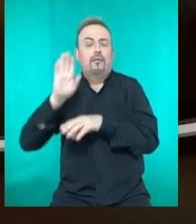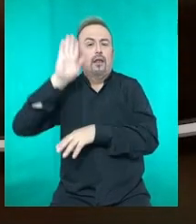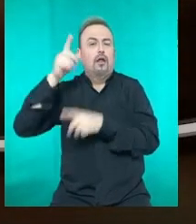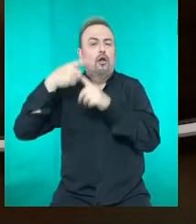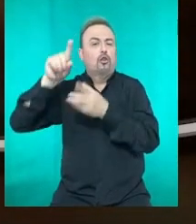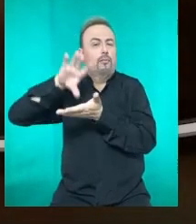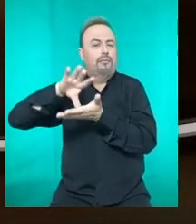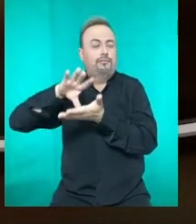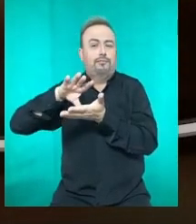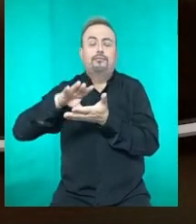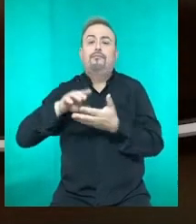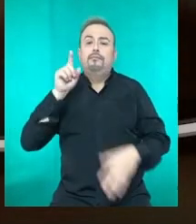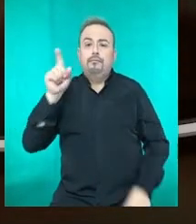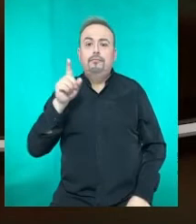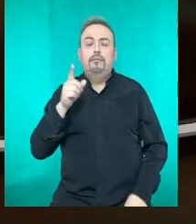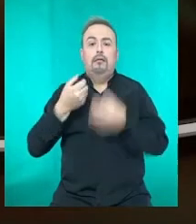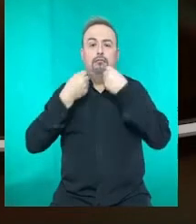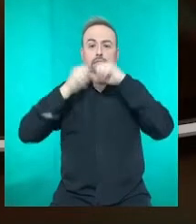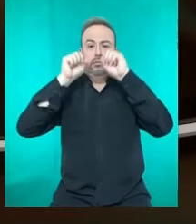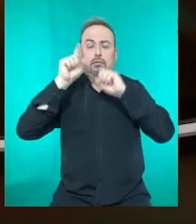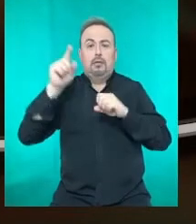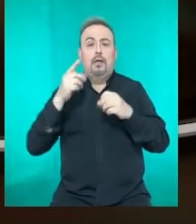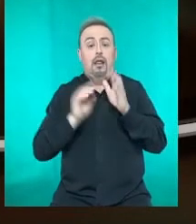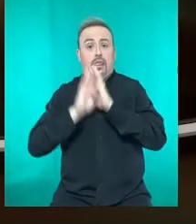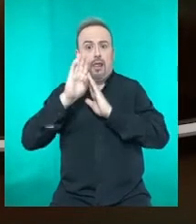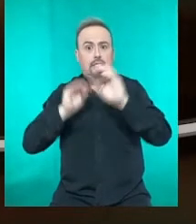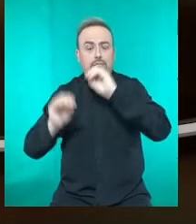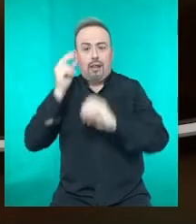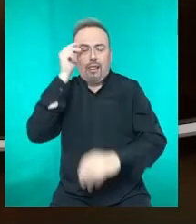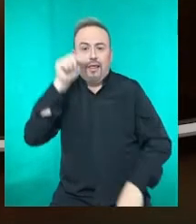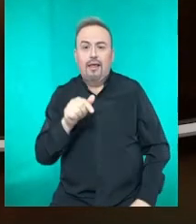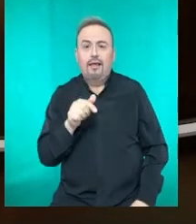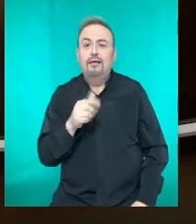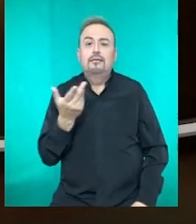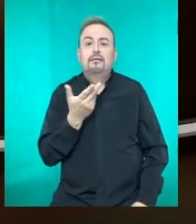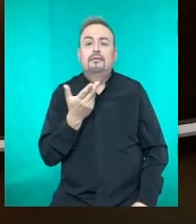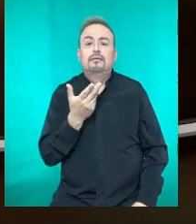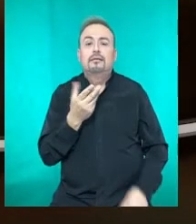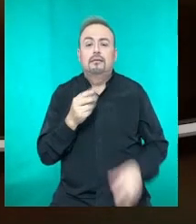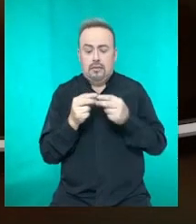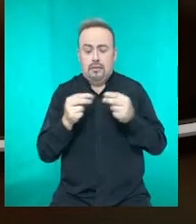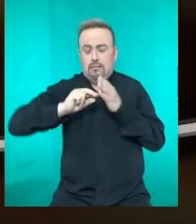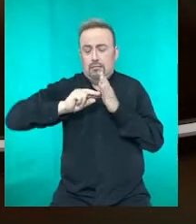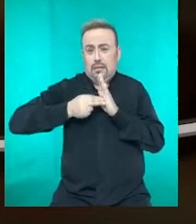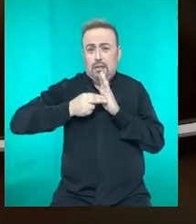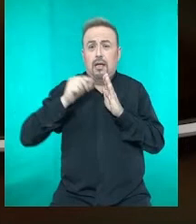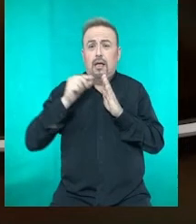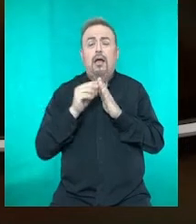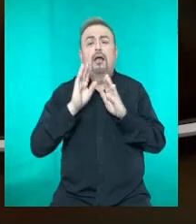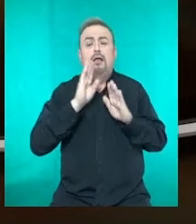que se adjudicaron un premio en base al desarrollo que hicieron ellos, que generaron pernos que son parte de